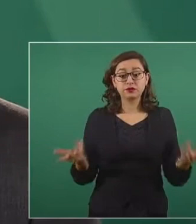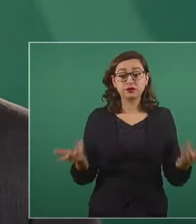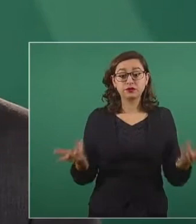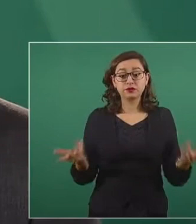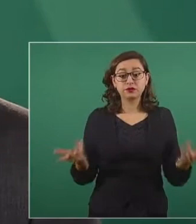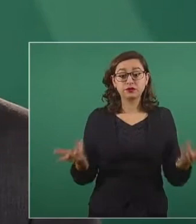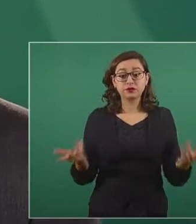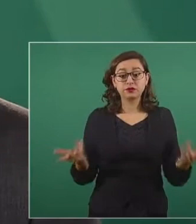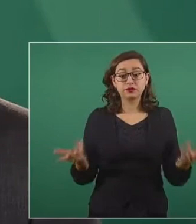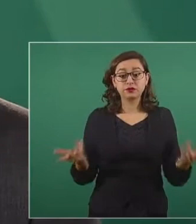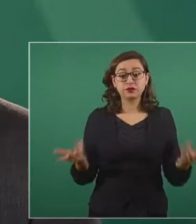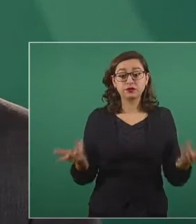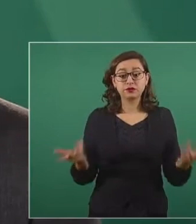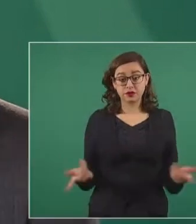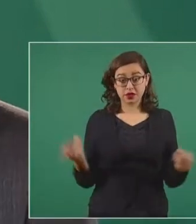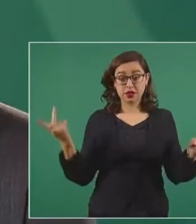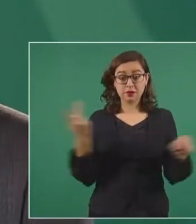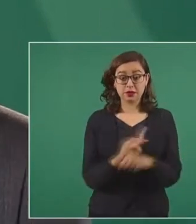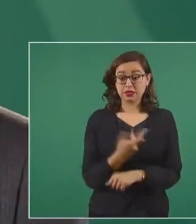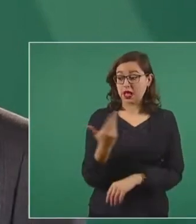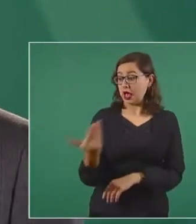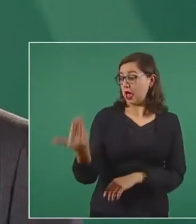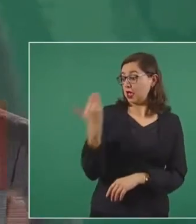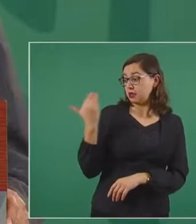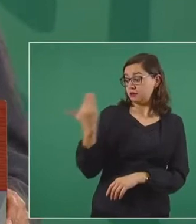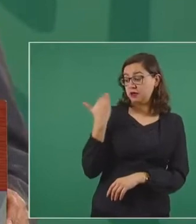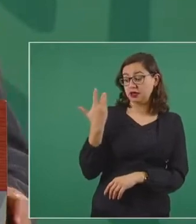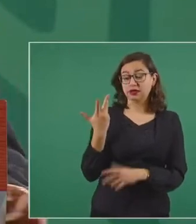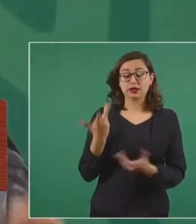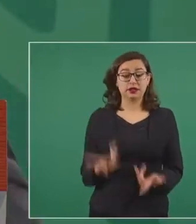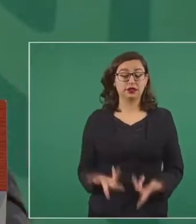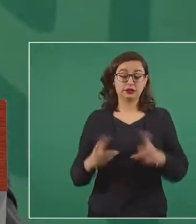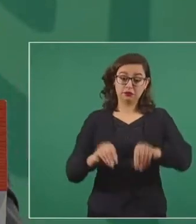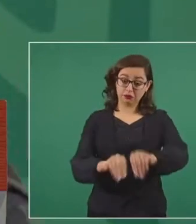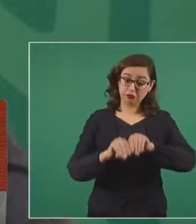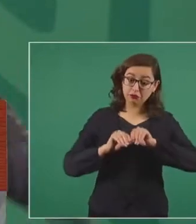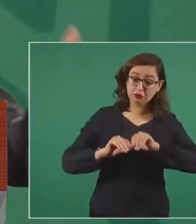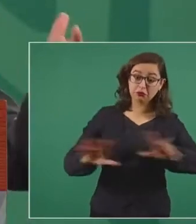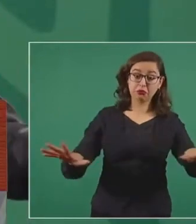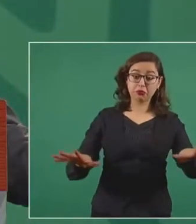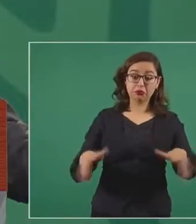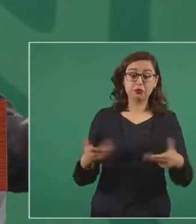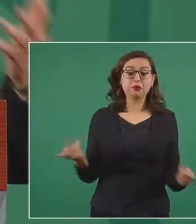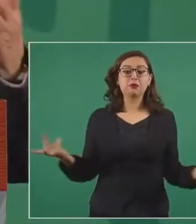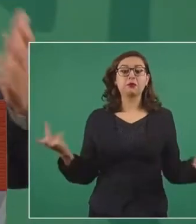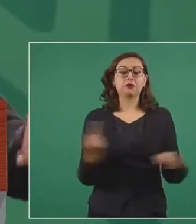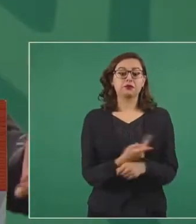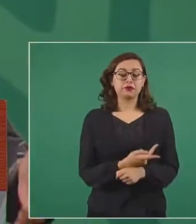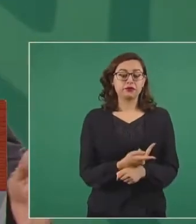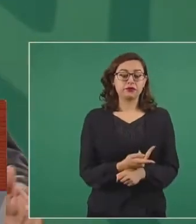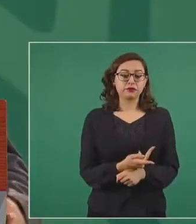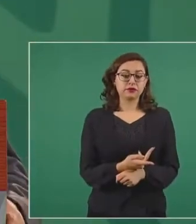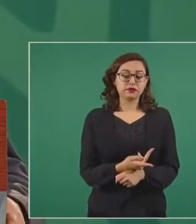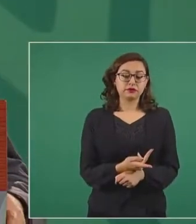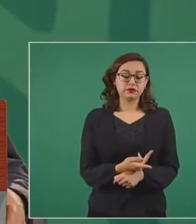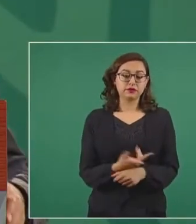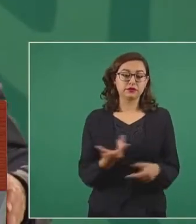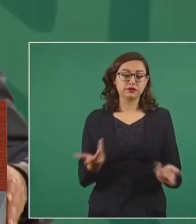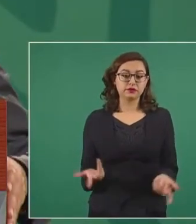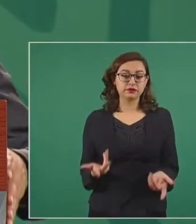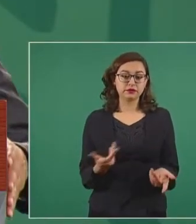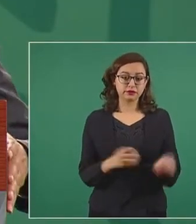la Fiscalía a hacerlo conducente. De que se contrataba una empresa,